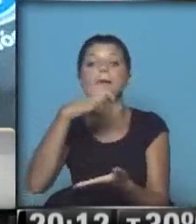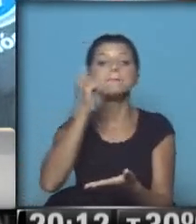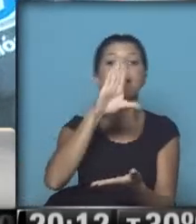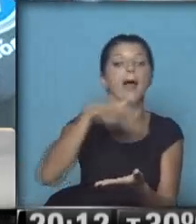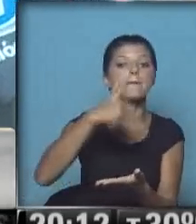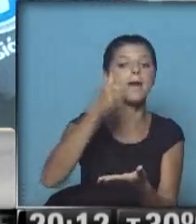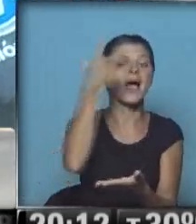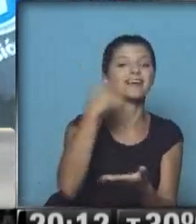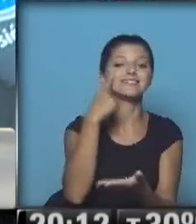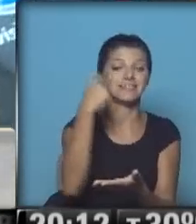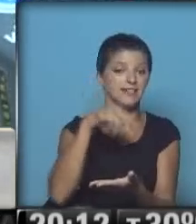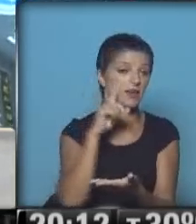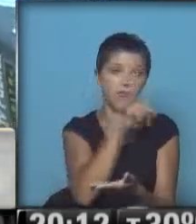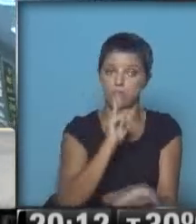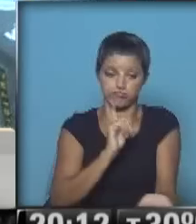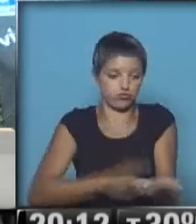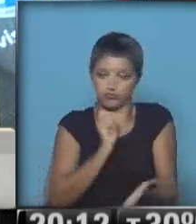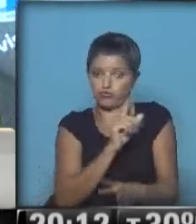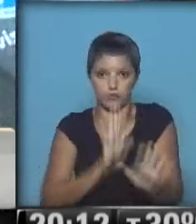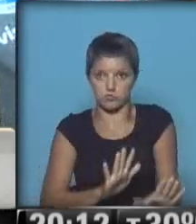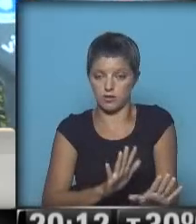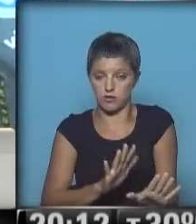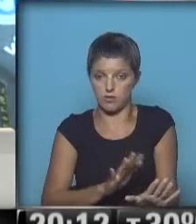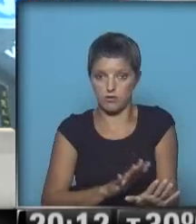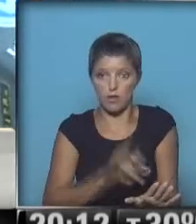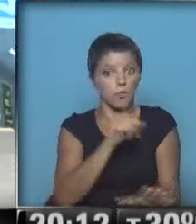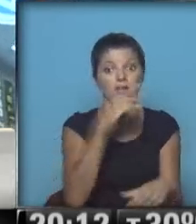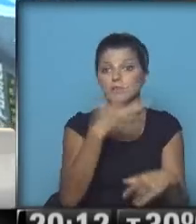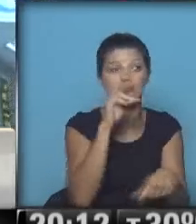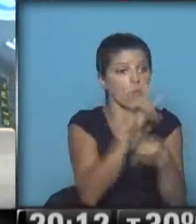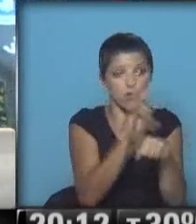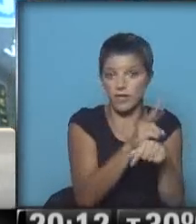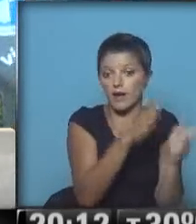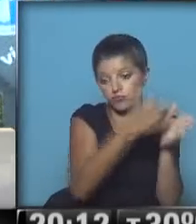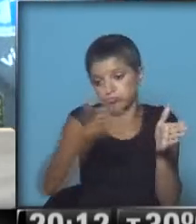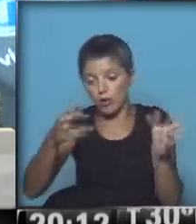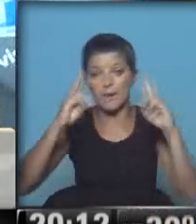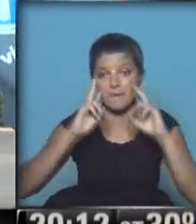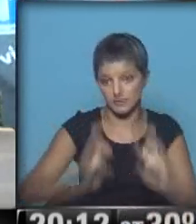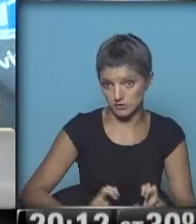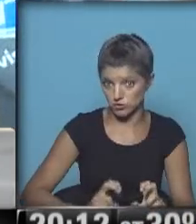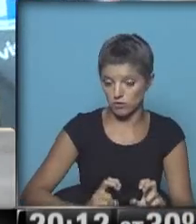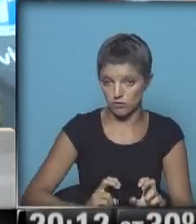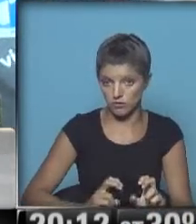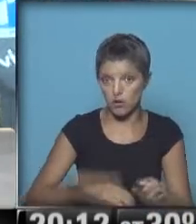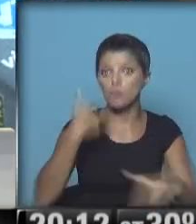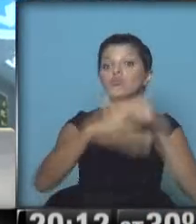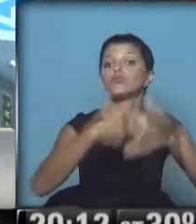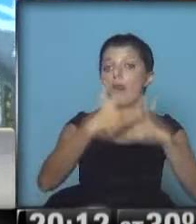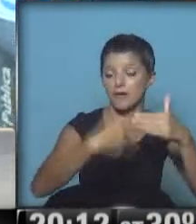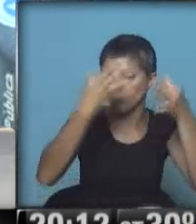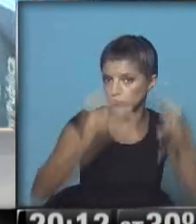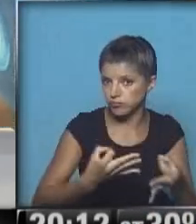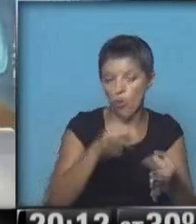derecho del mundo a tomar las medidas que le corresponden, porque en definitiva tiene que proteger el proceso y garantizar que las cosas avancen conforme